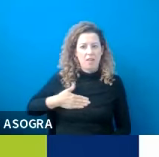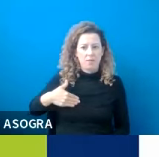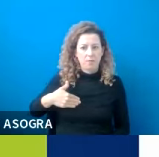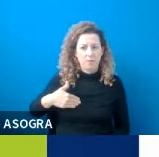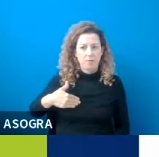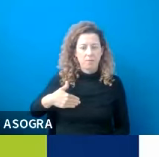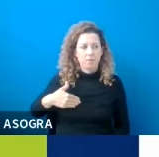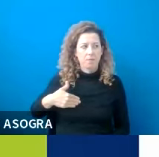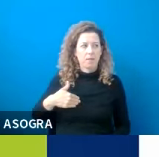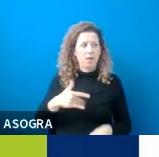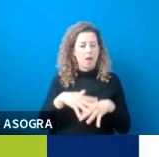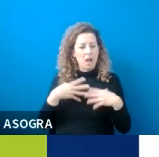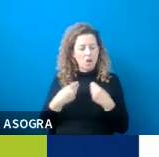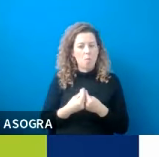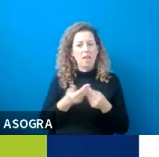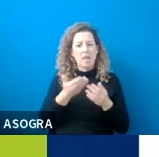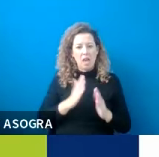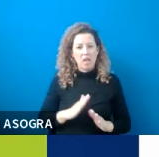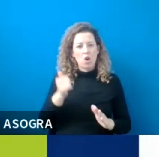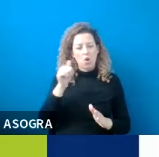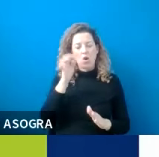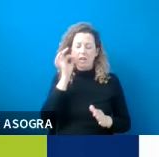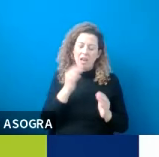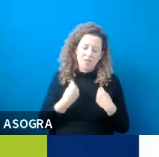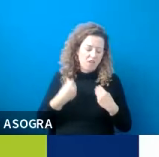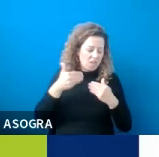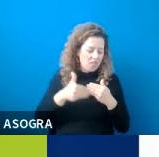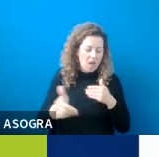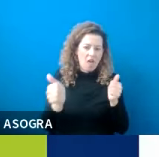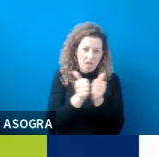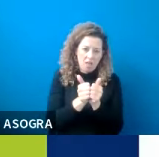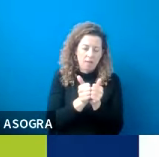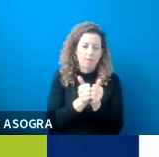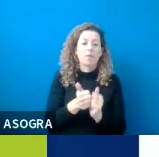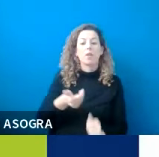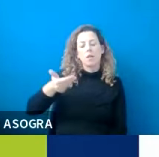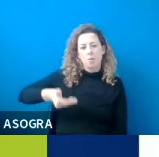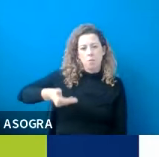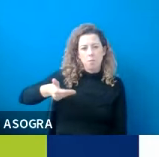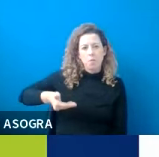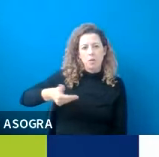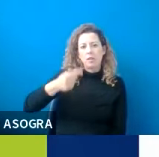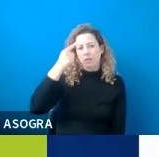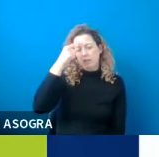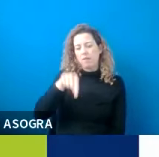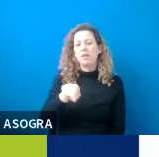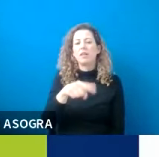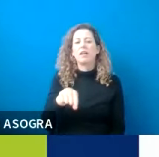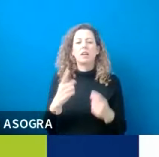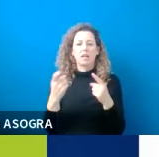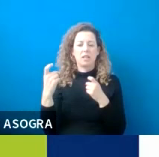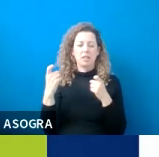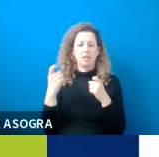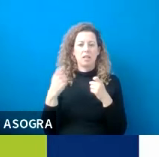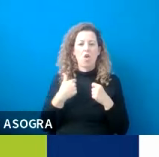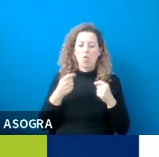acompañar a su hijo y a su hija durante toda su vida. Y es muy importante saber qué necesitan ellos y no qué creemos